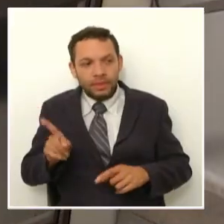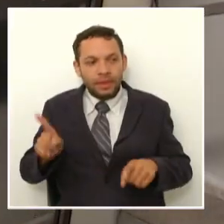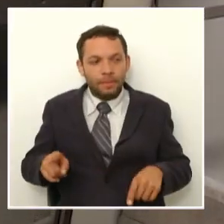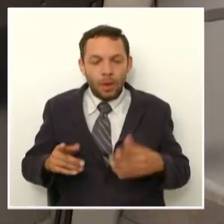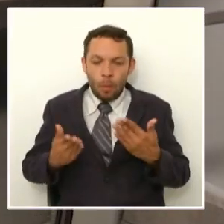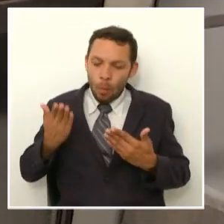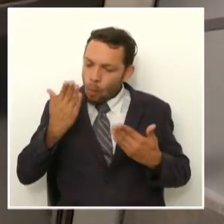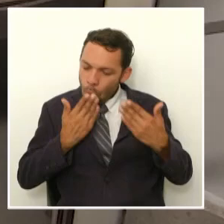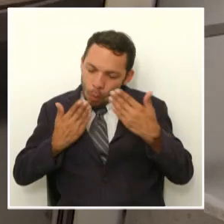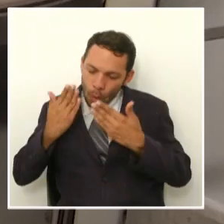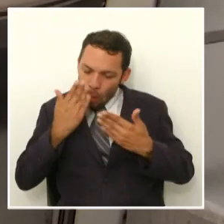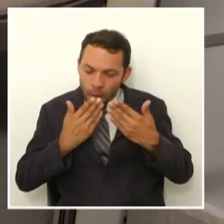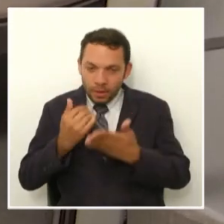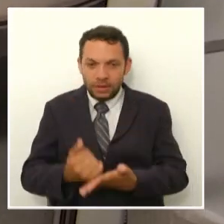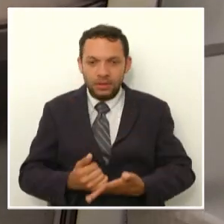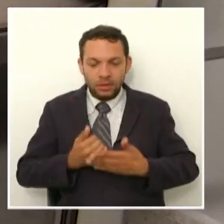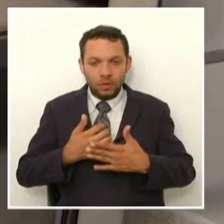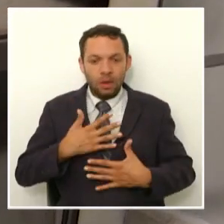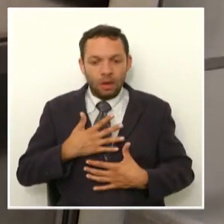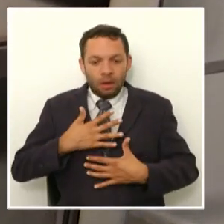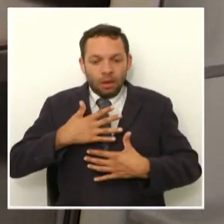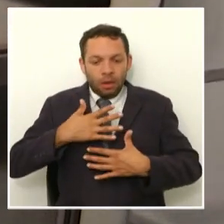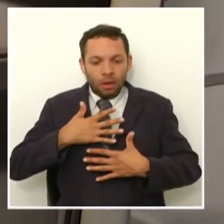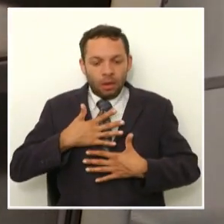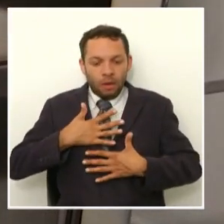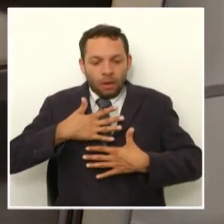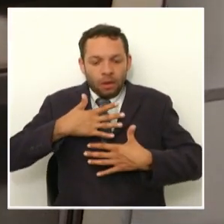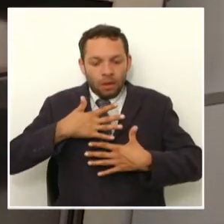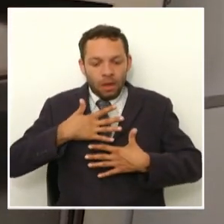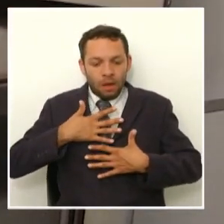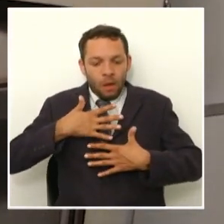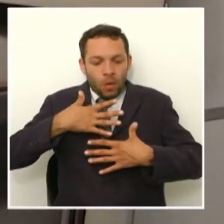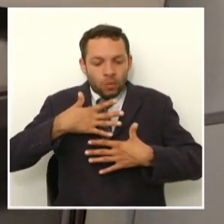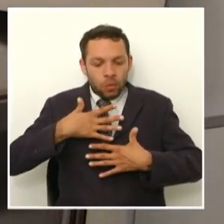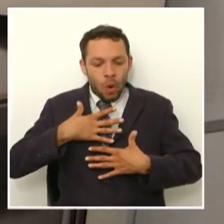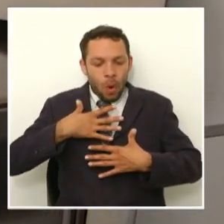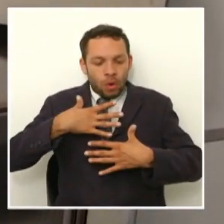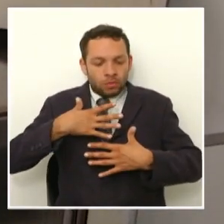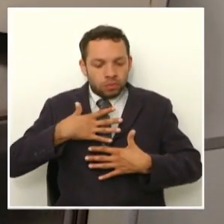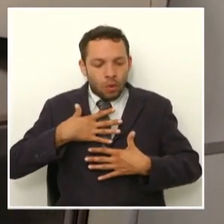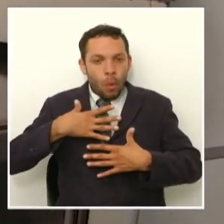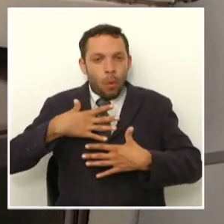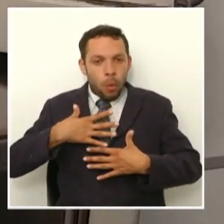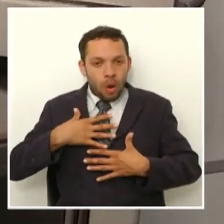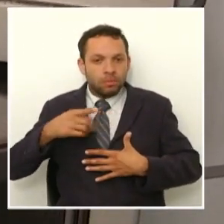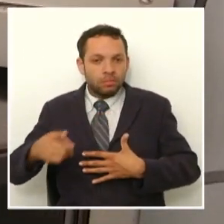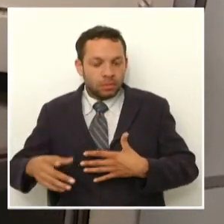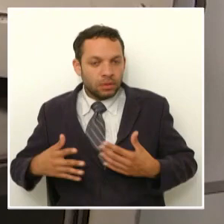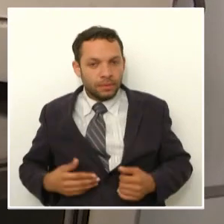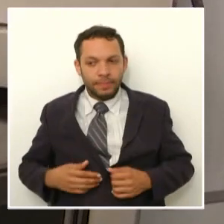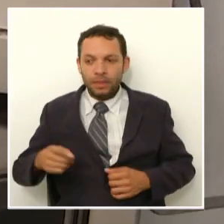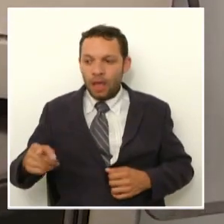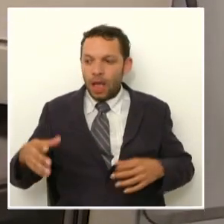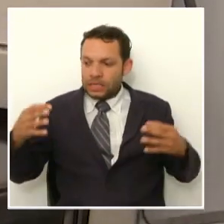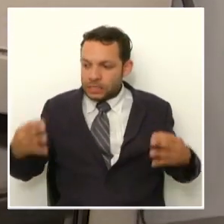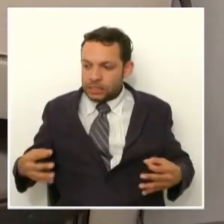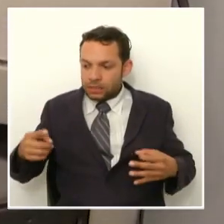funcionales respiratorias, un espirómetro. Hoy en día el espirómetro es un aparato que no es más